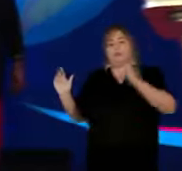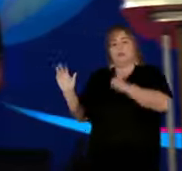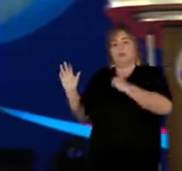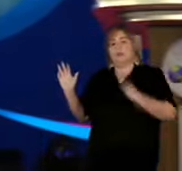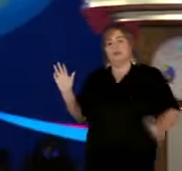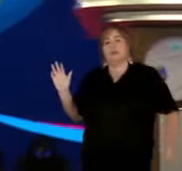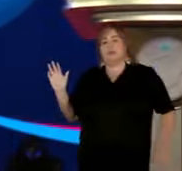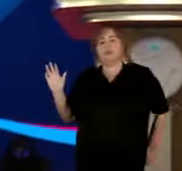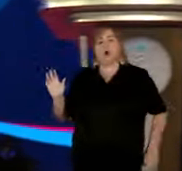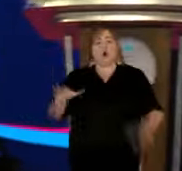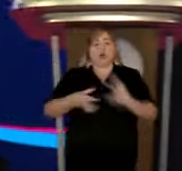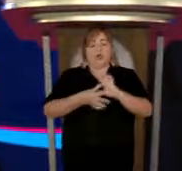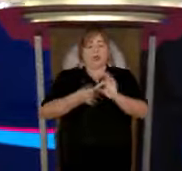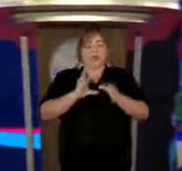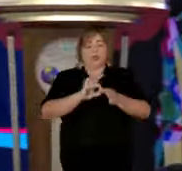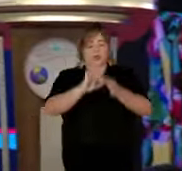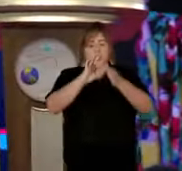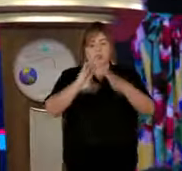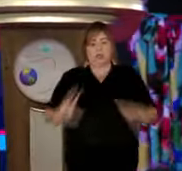Rotas.